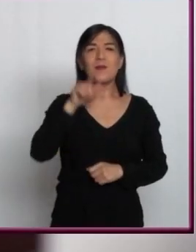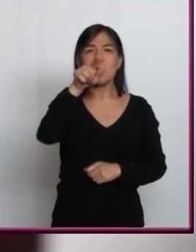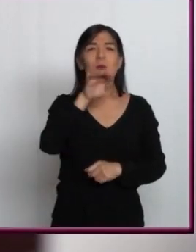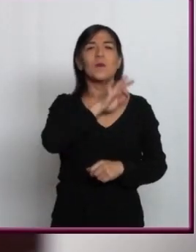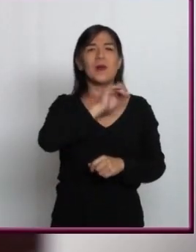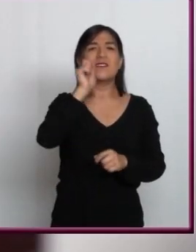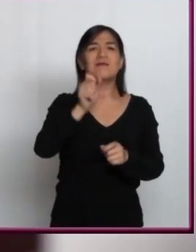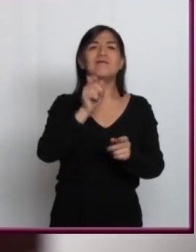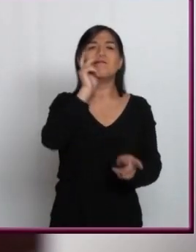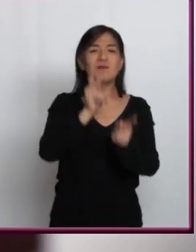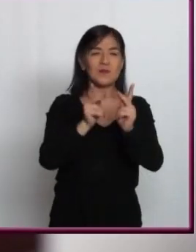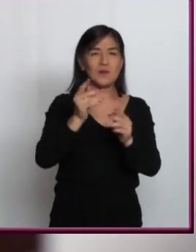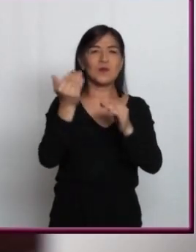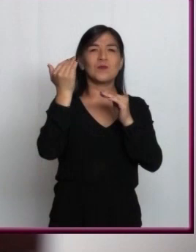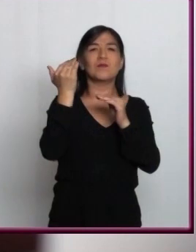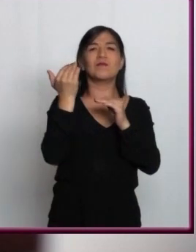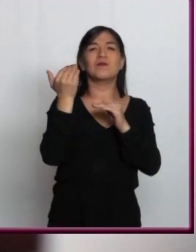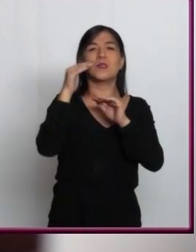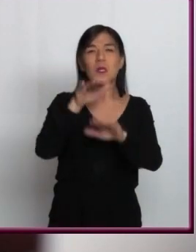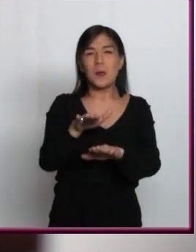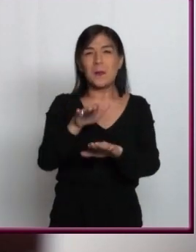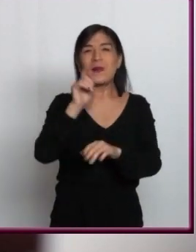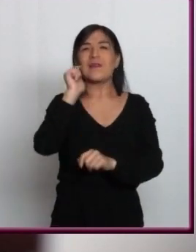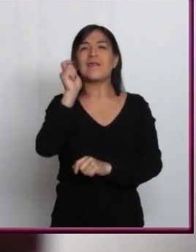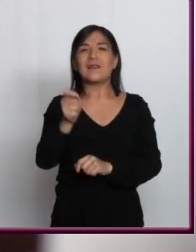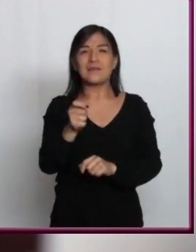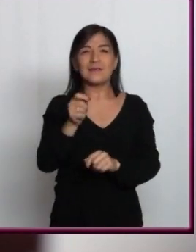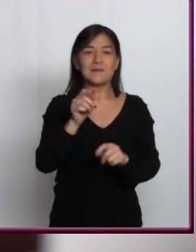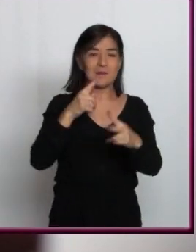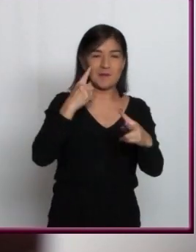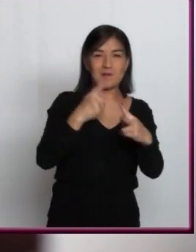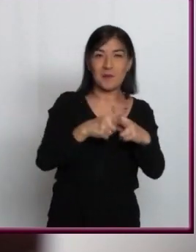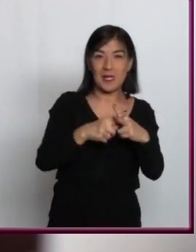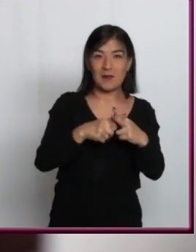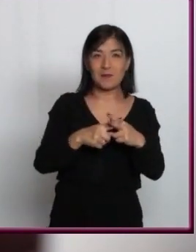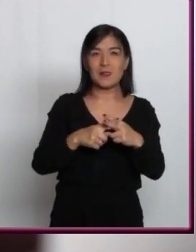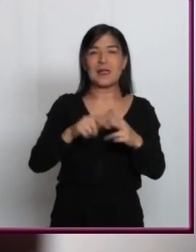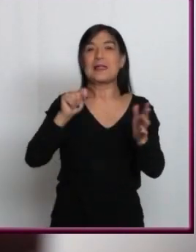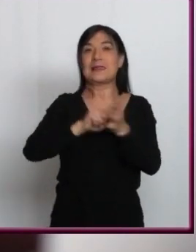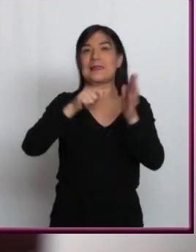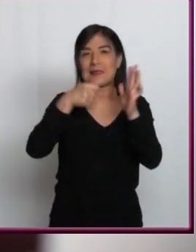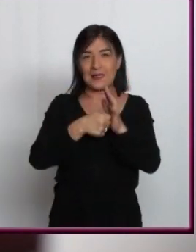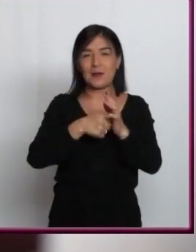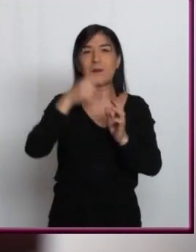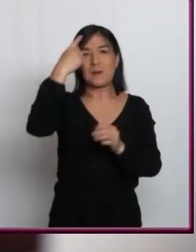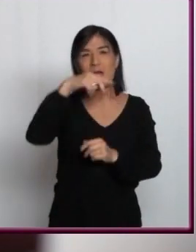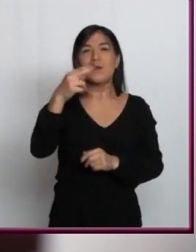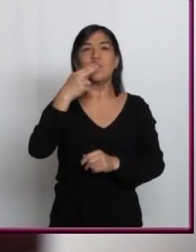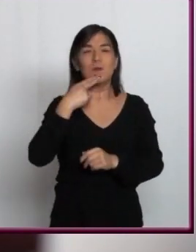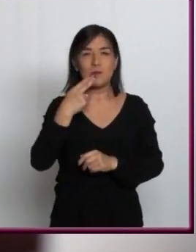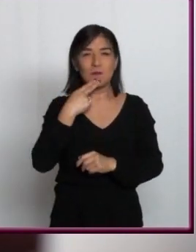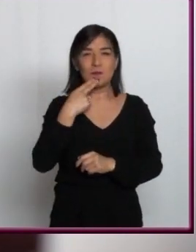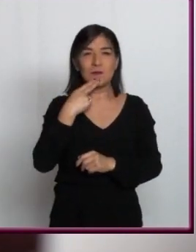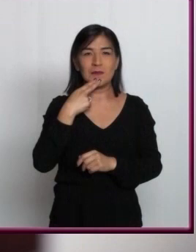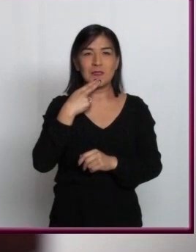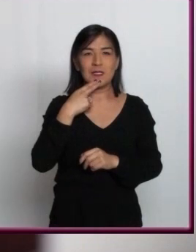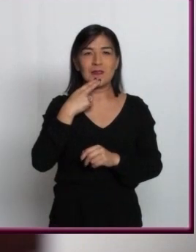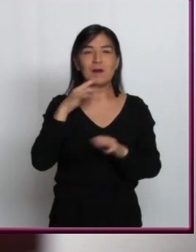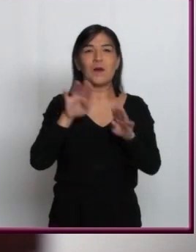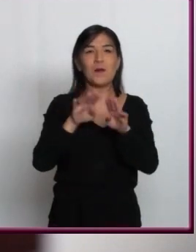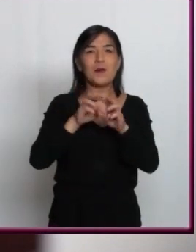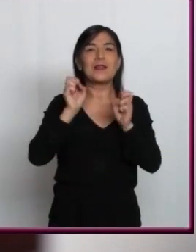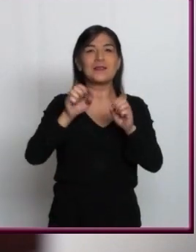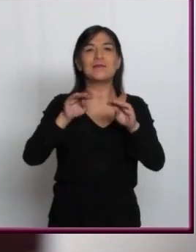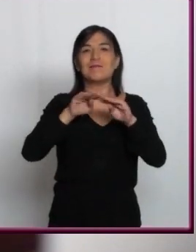¿Podrías platicarnos un poco sobre qué modelos matemáticos y técnicas se usan para medir directamente